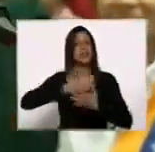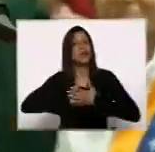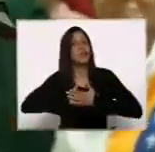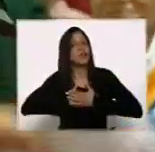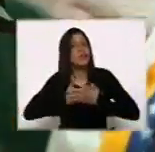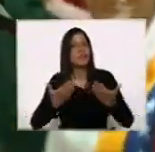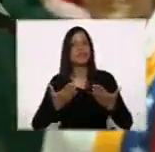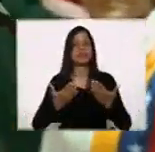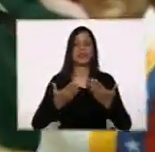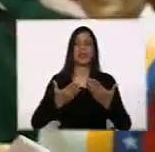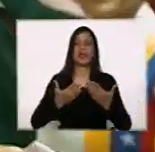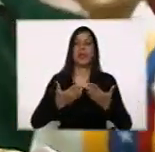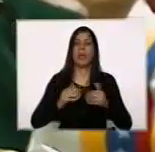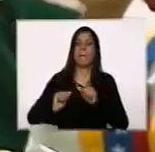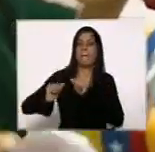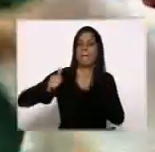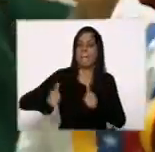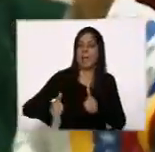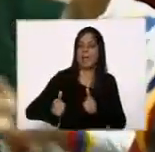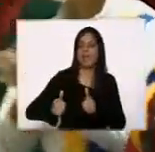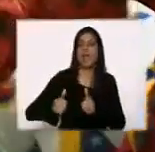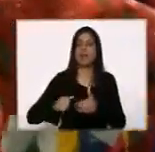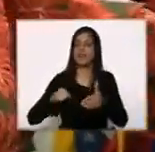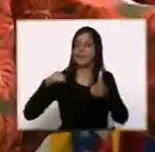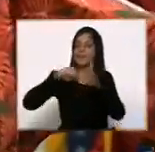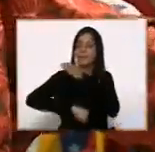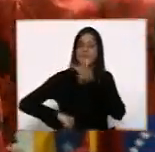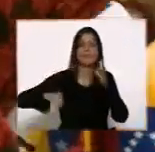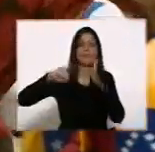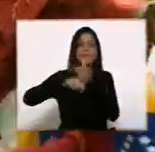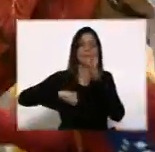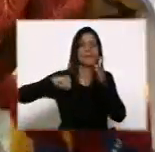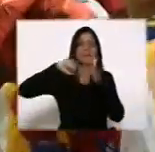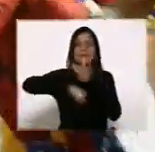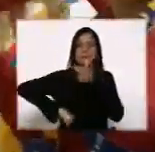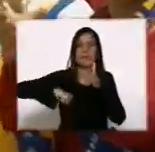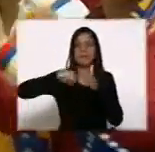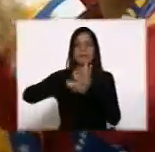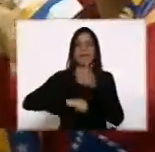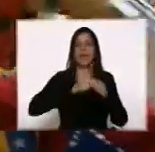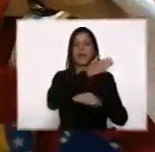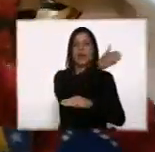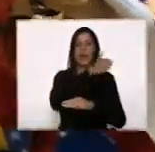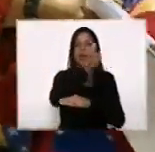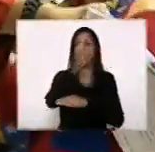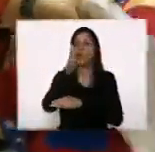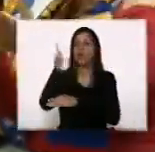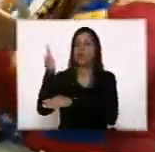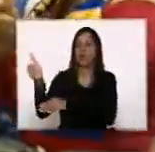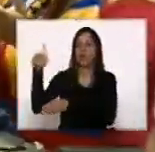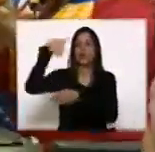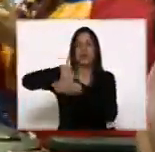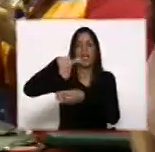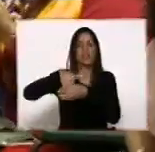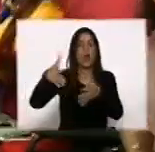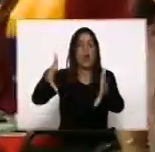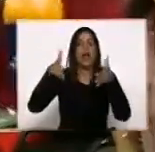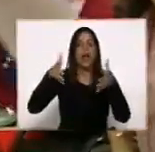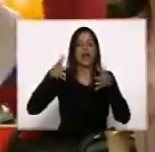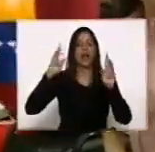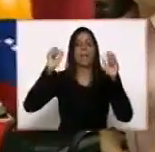ya en batalla. Nos declaramos ya para ir a esa victoria. ¡Viva la